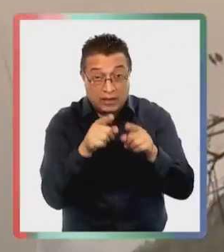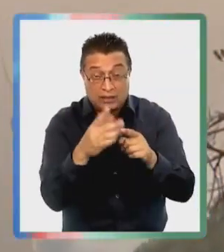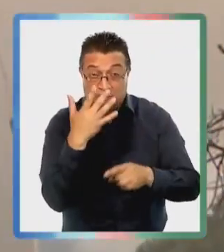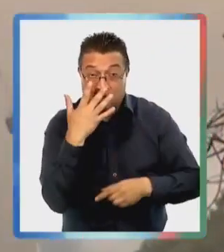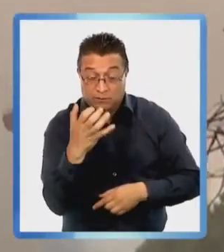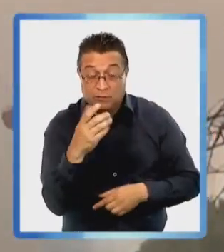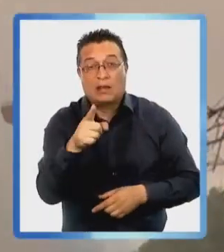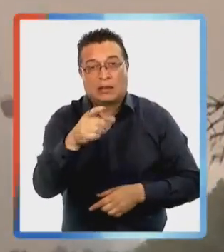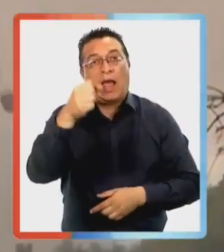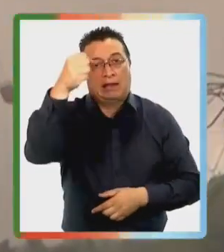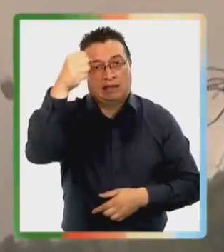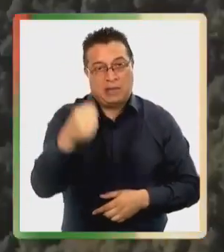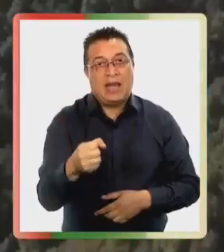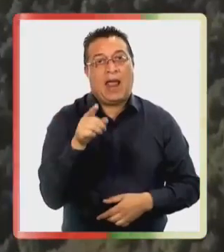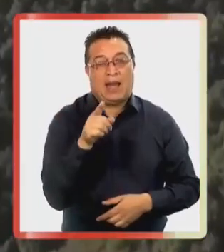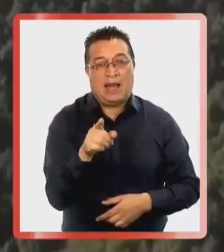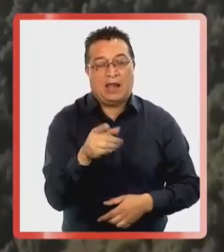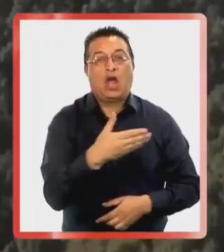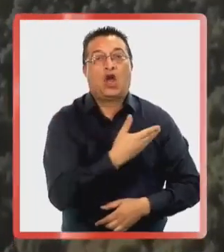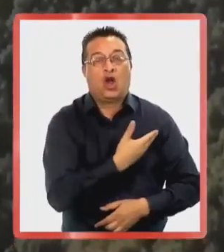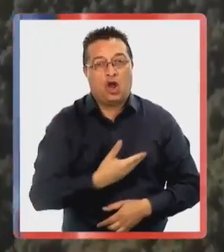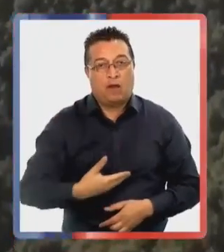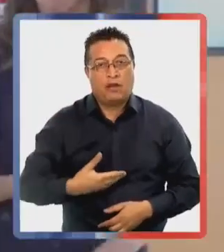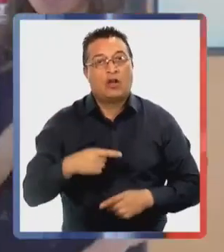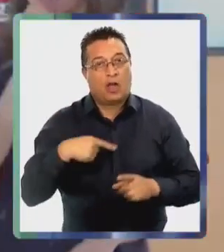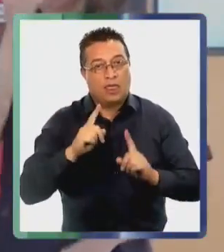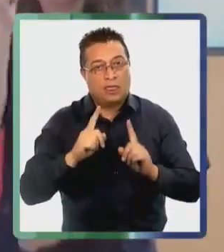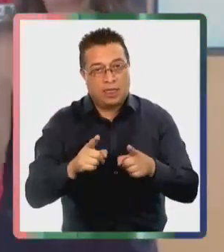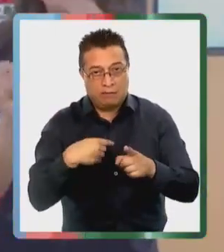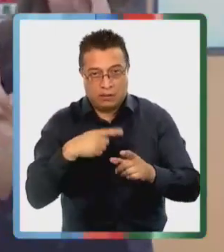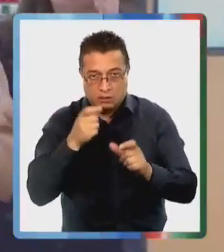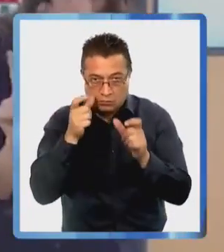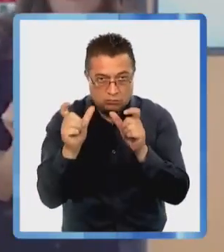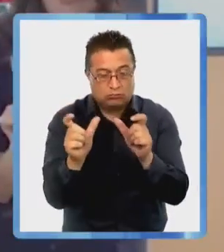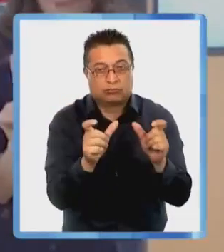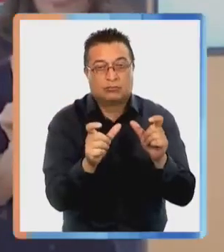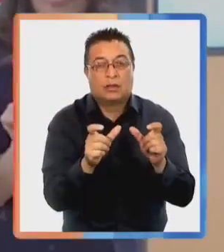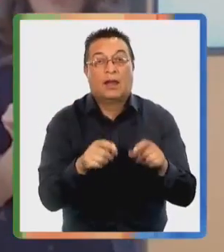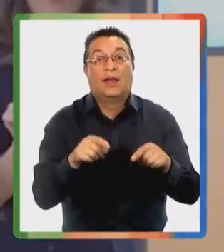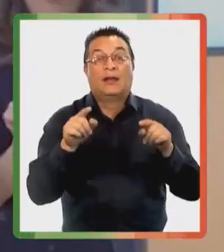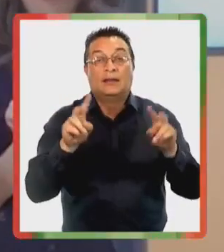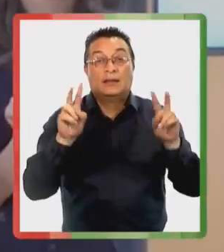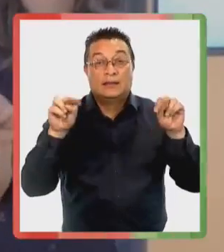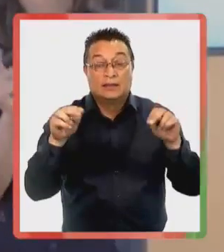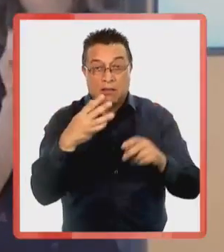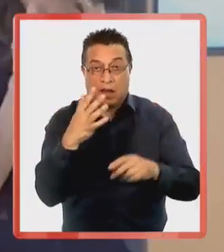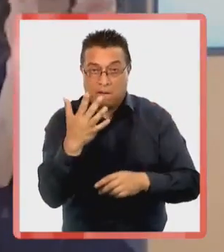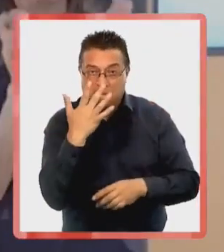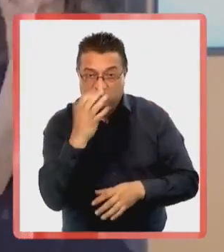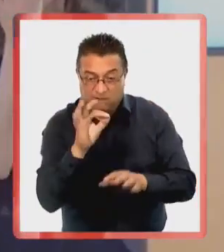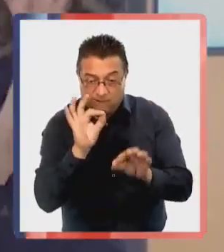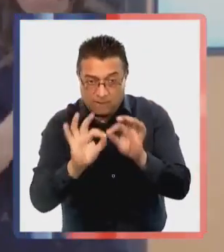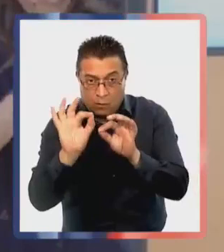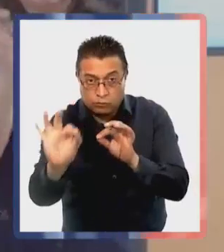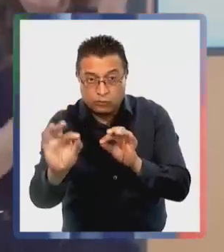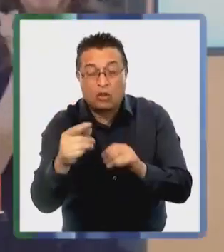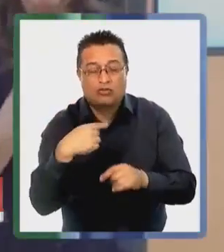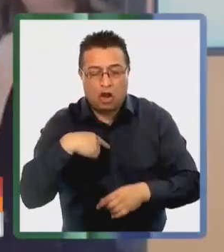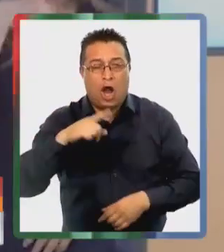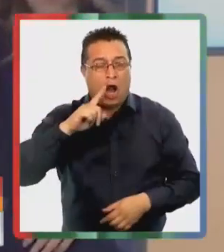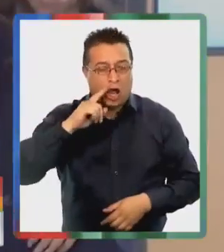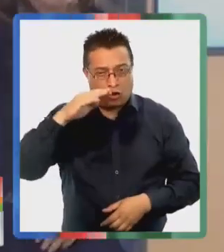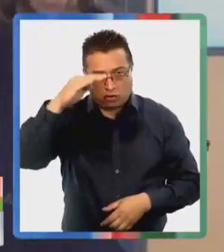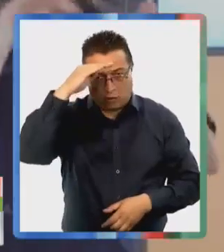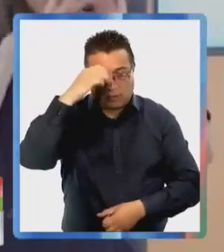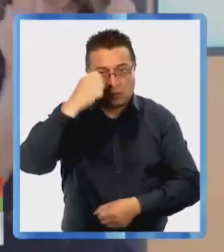criminal que el gobierno va a perseguir. Respecto a la intencionalidad, tenemos plena confianza en el